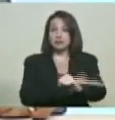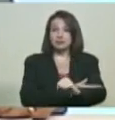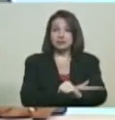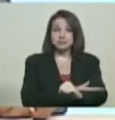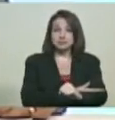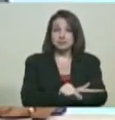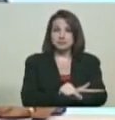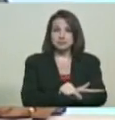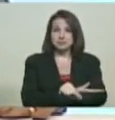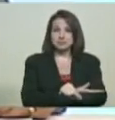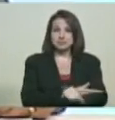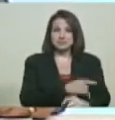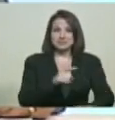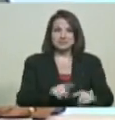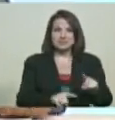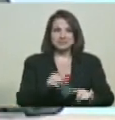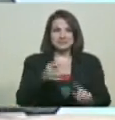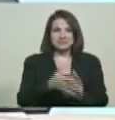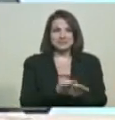retoma de energía